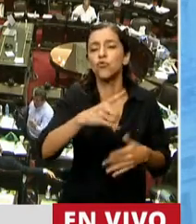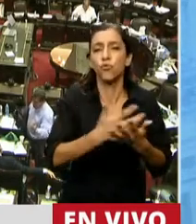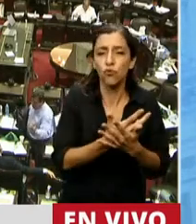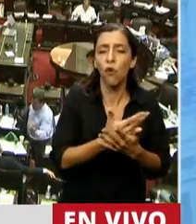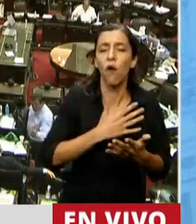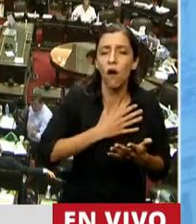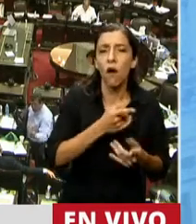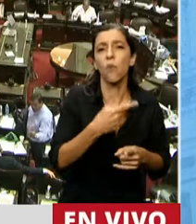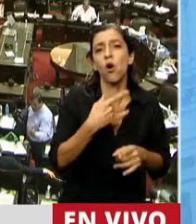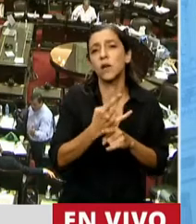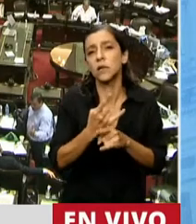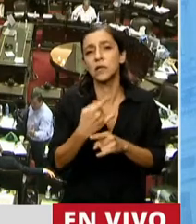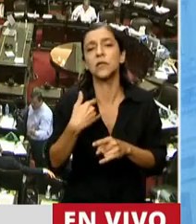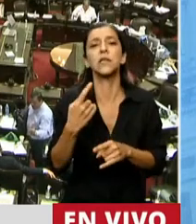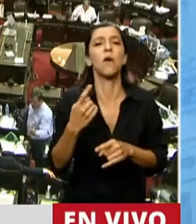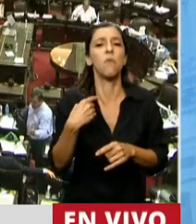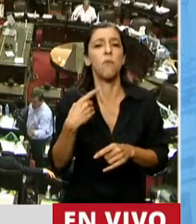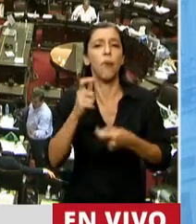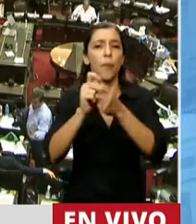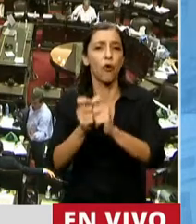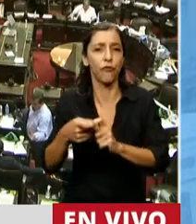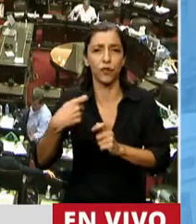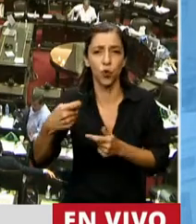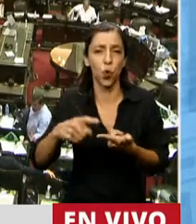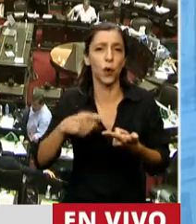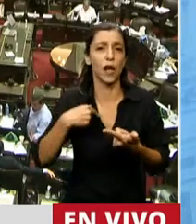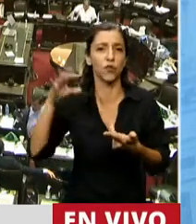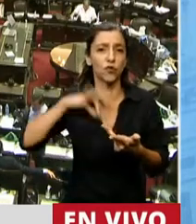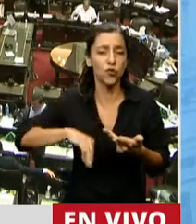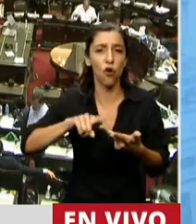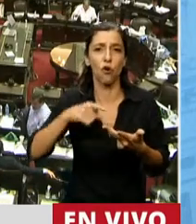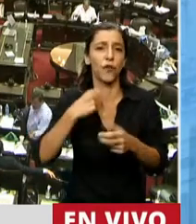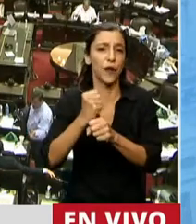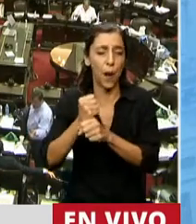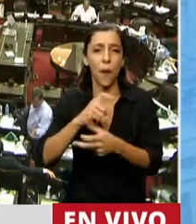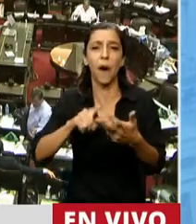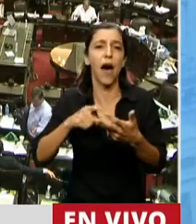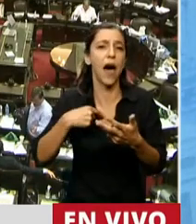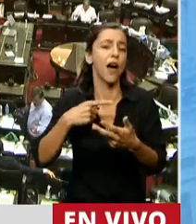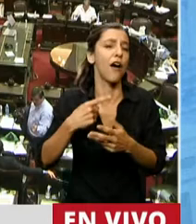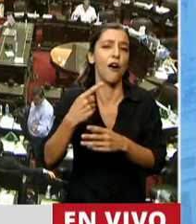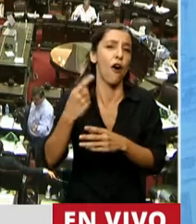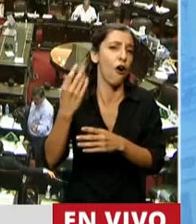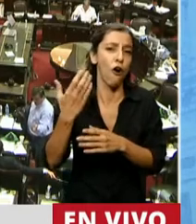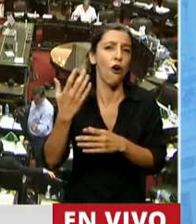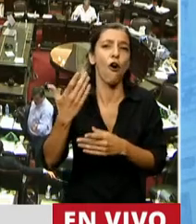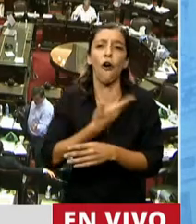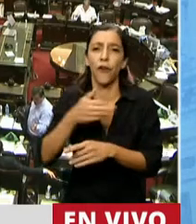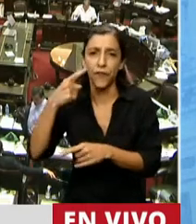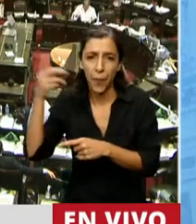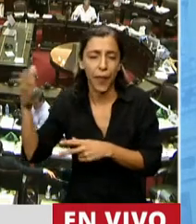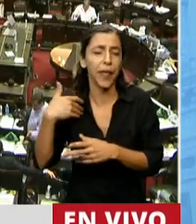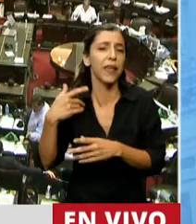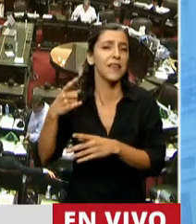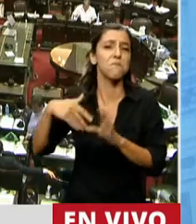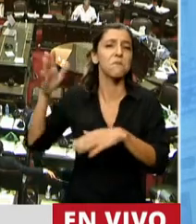siempre. Reforma laboral, reforma previsional, ajuste, reducción del déficit fiscal, etc. Los informes del Fondo Monetario hablan del